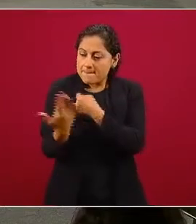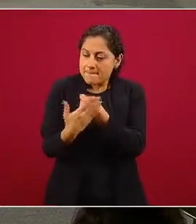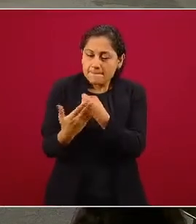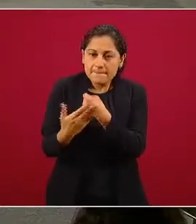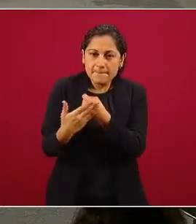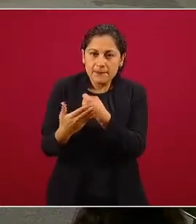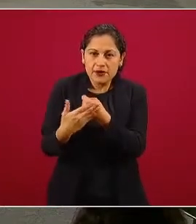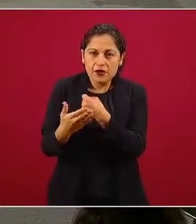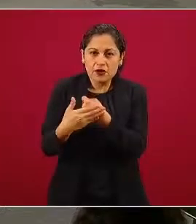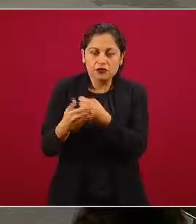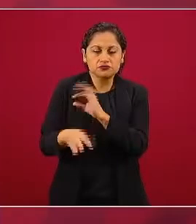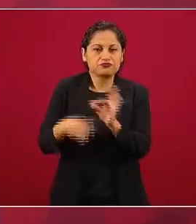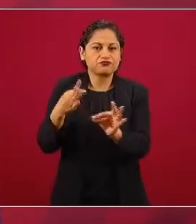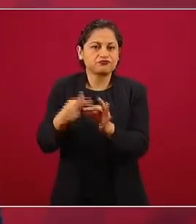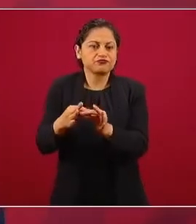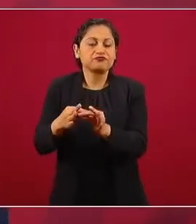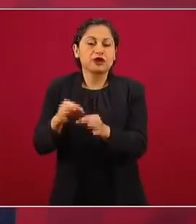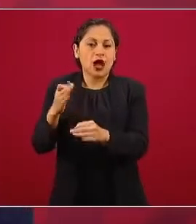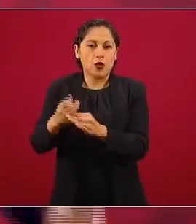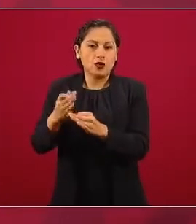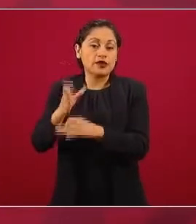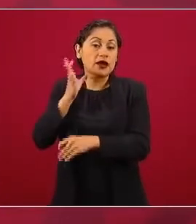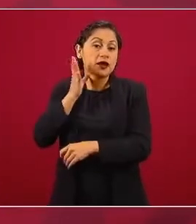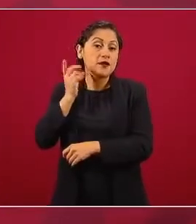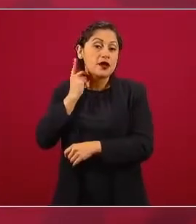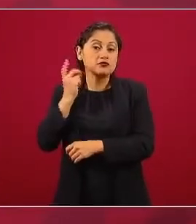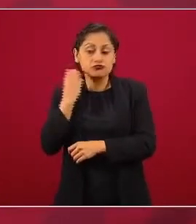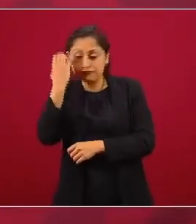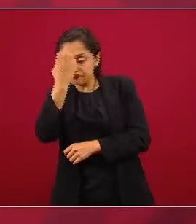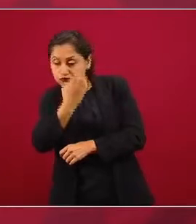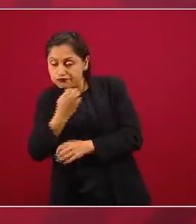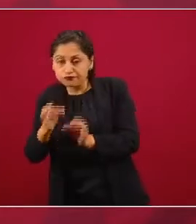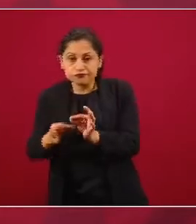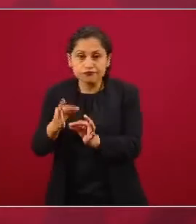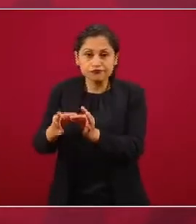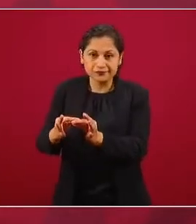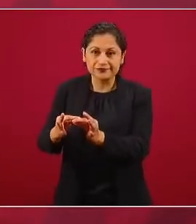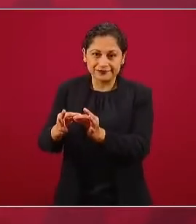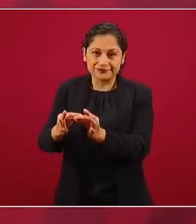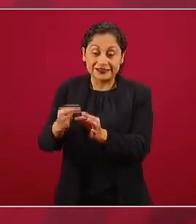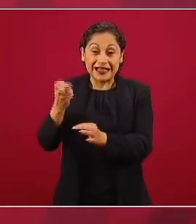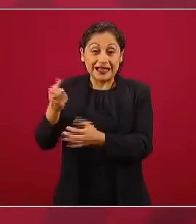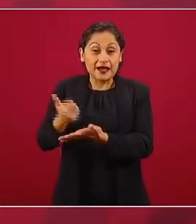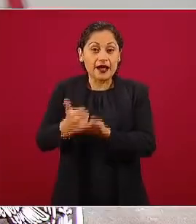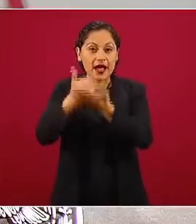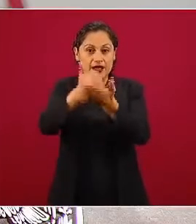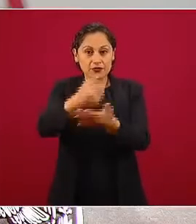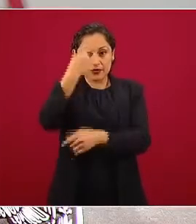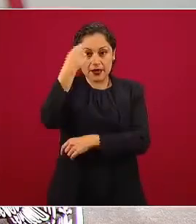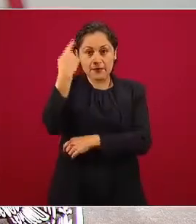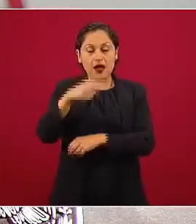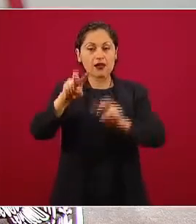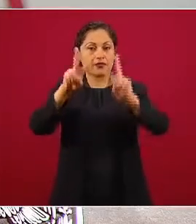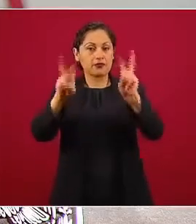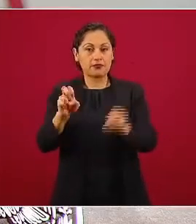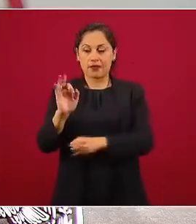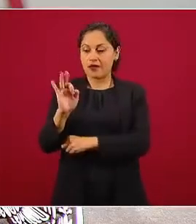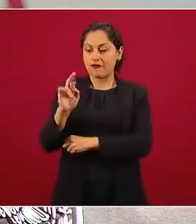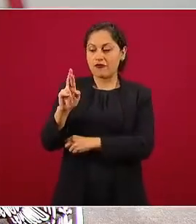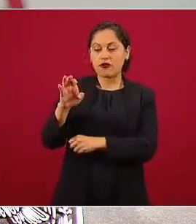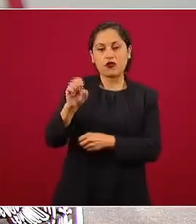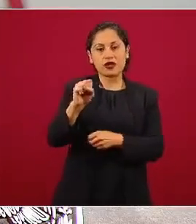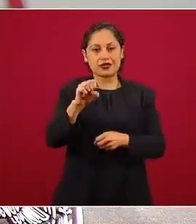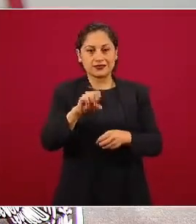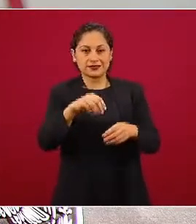en la Cámara de Diputados, y es la que va a permitir cambiar el régimen de inversión de las AFORES. Y lo que esto quiere decir es que